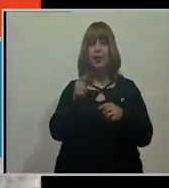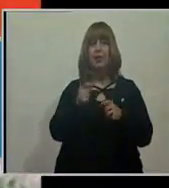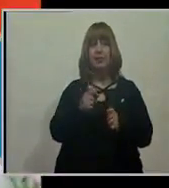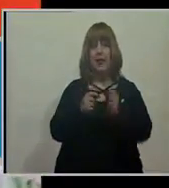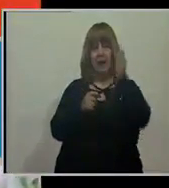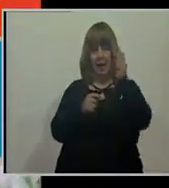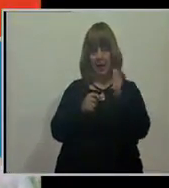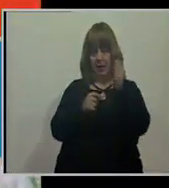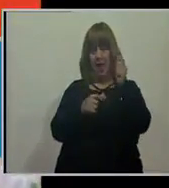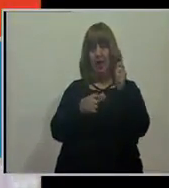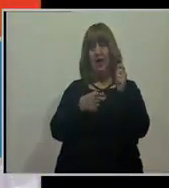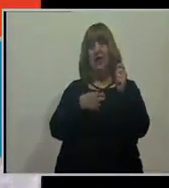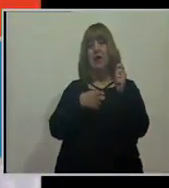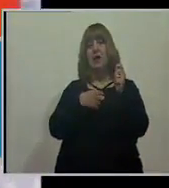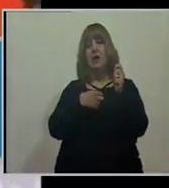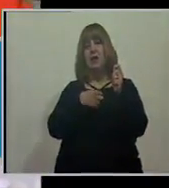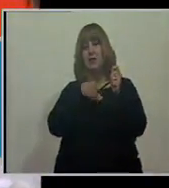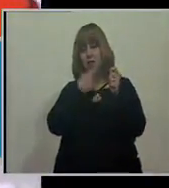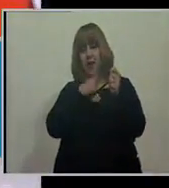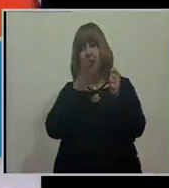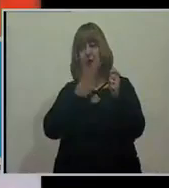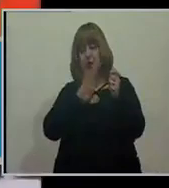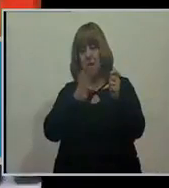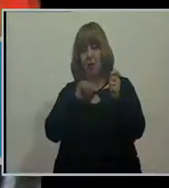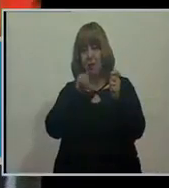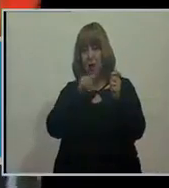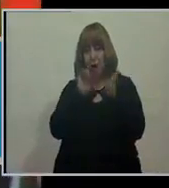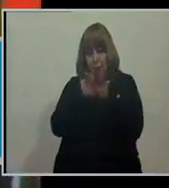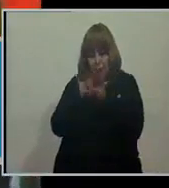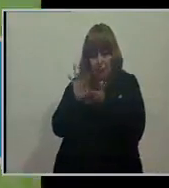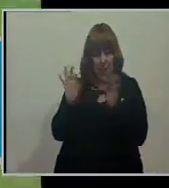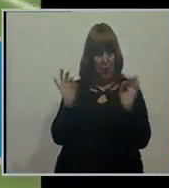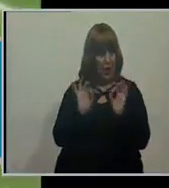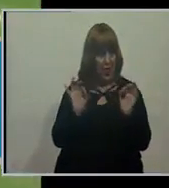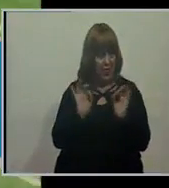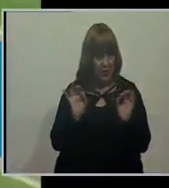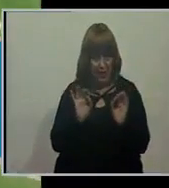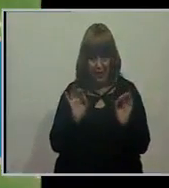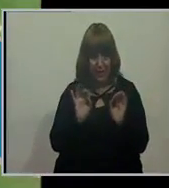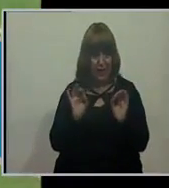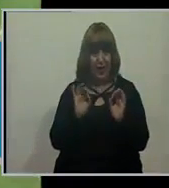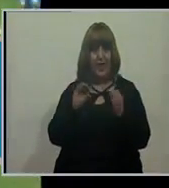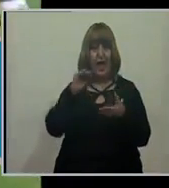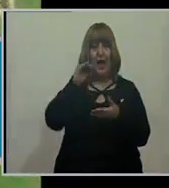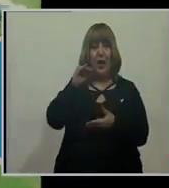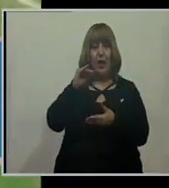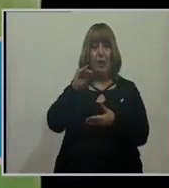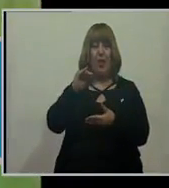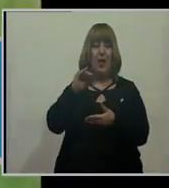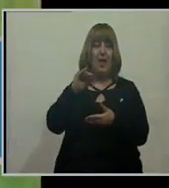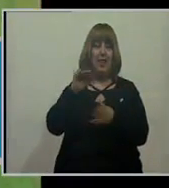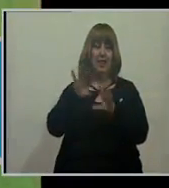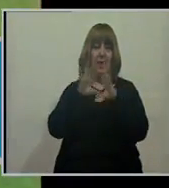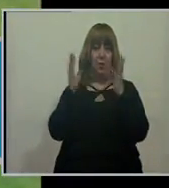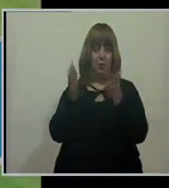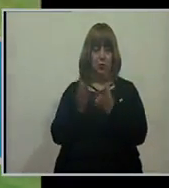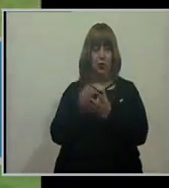tarjetas, pero no se utilizan las tarjetas, ni la amarilla ni la roja, no hubo expulsados en esta Copa del Mundo, cosa que sí iba a pasar en el